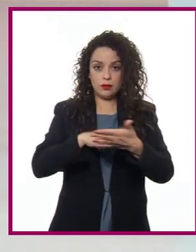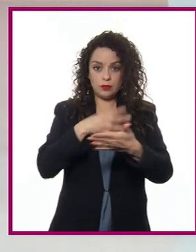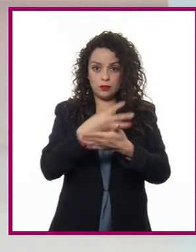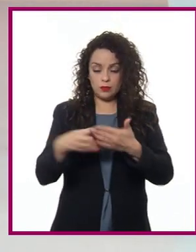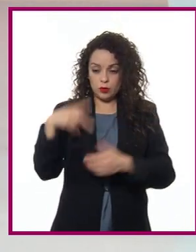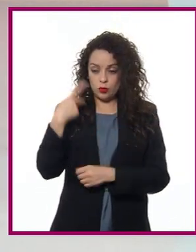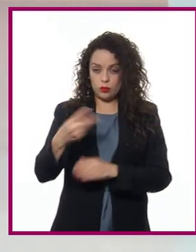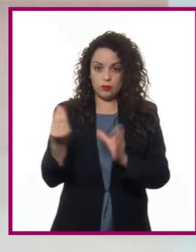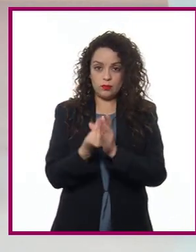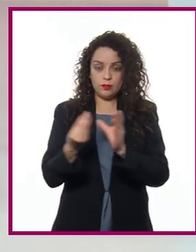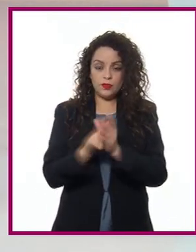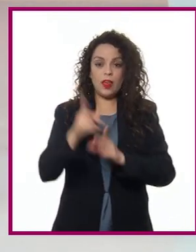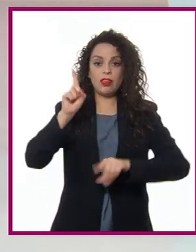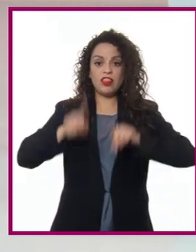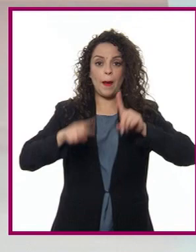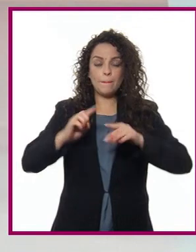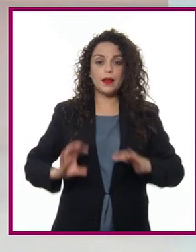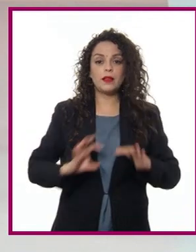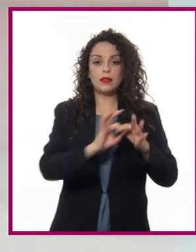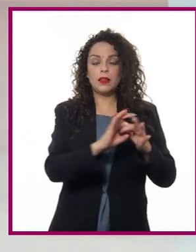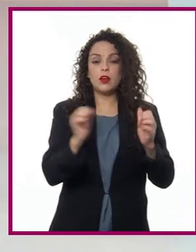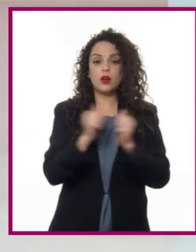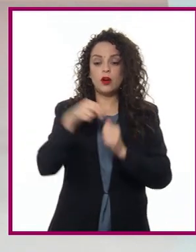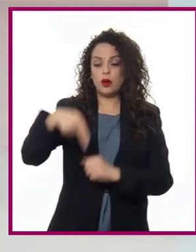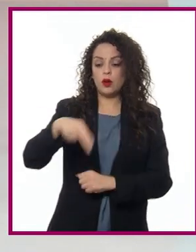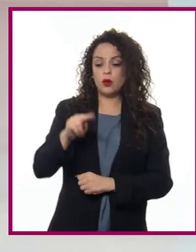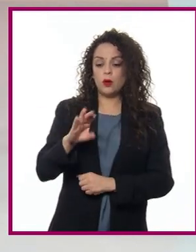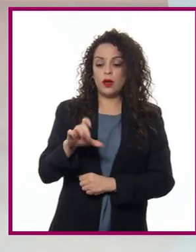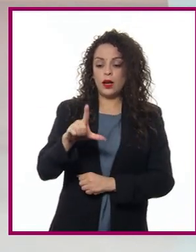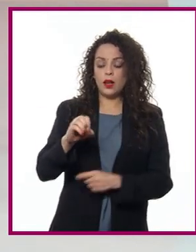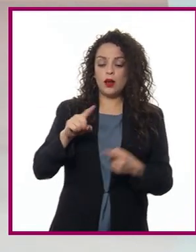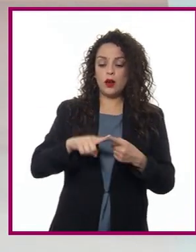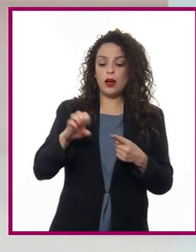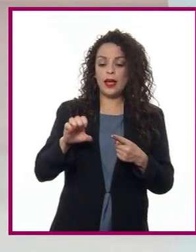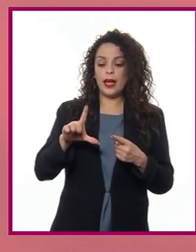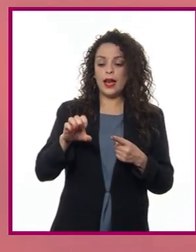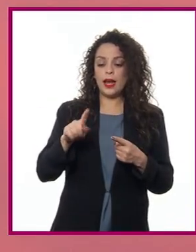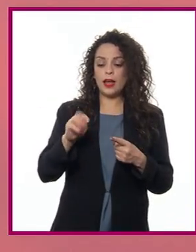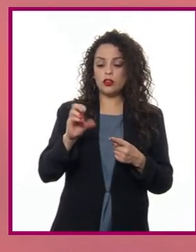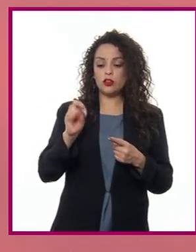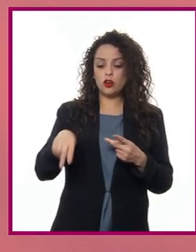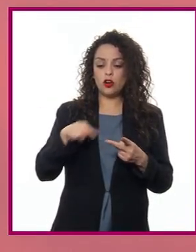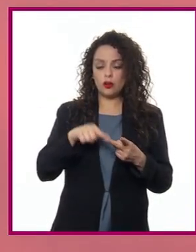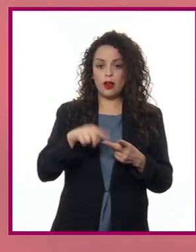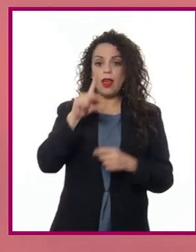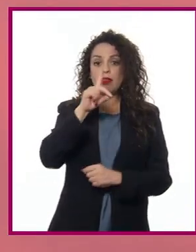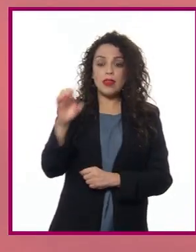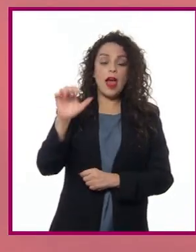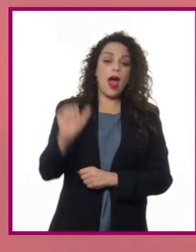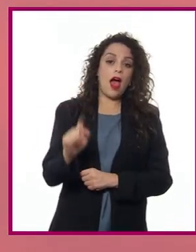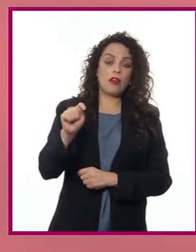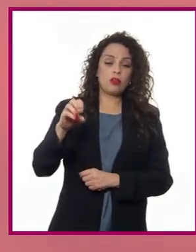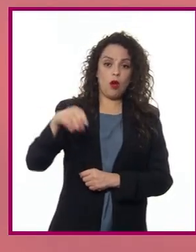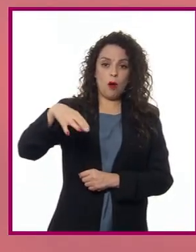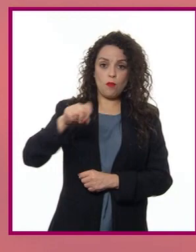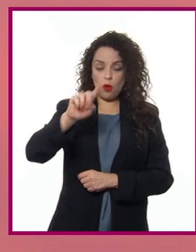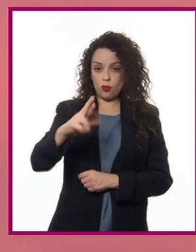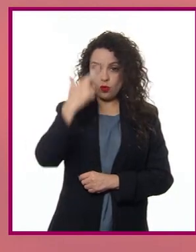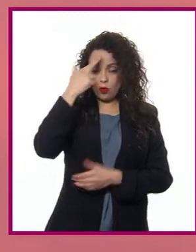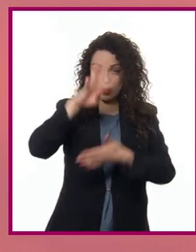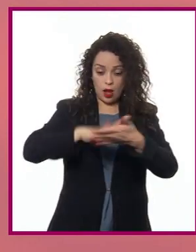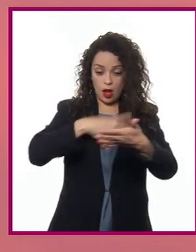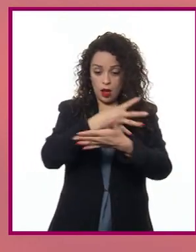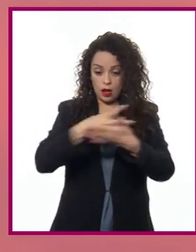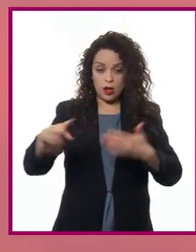depende de las interacciones entre el núcleo y los electrones de un átomo. Recuerden que la tabla periódica de los